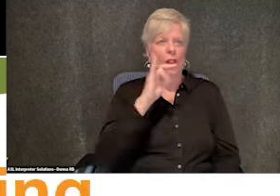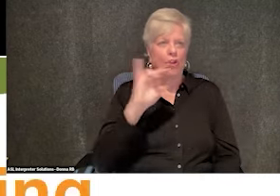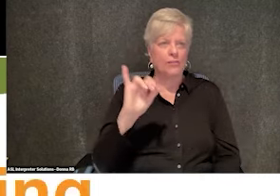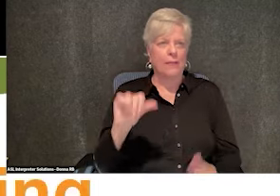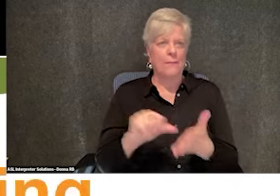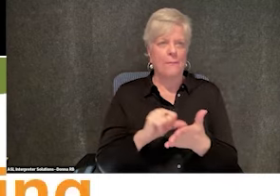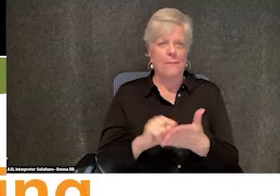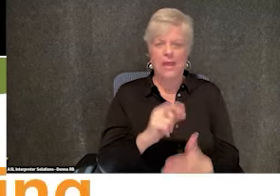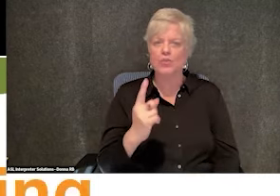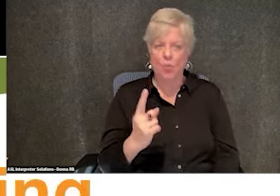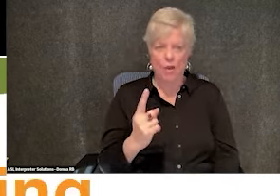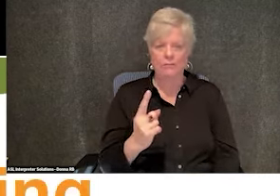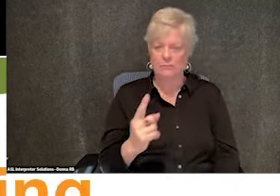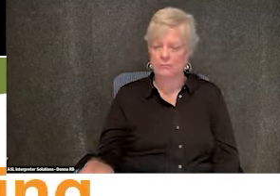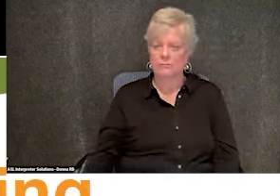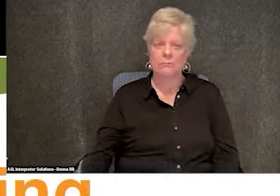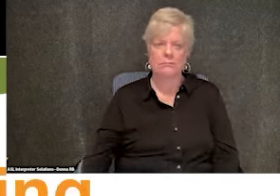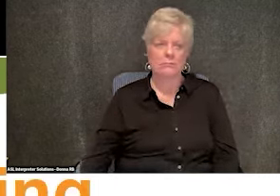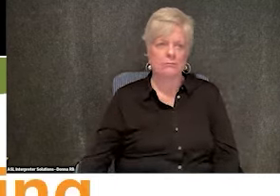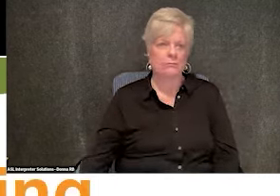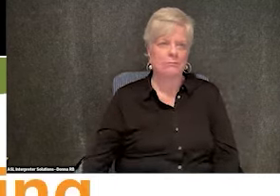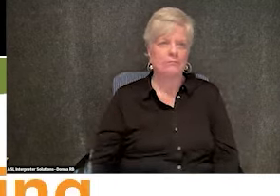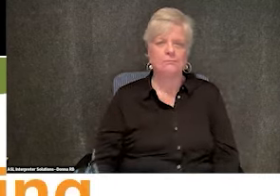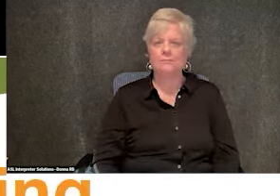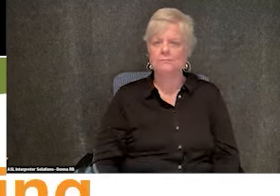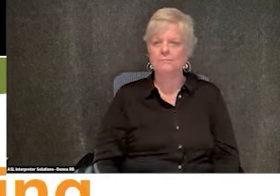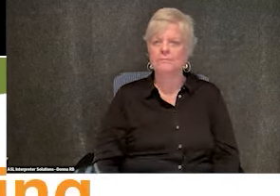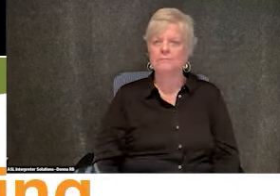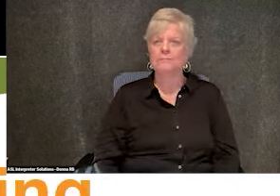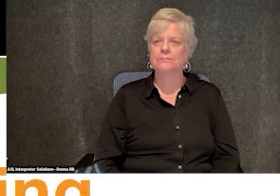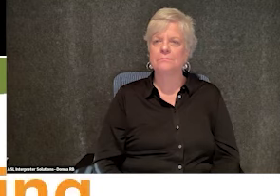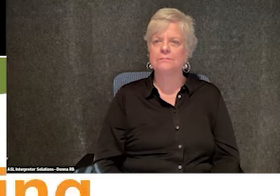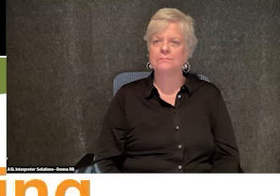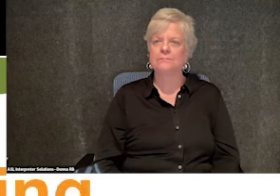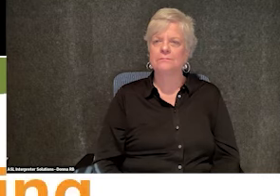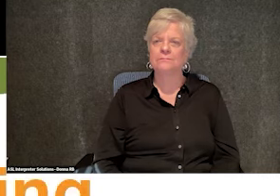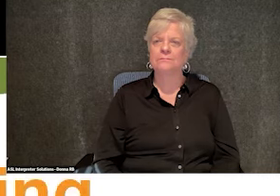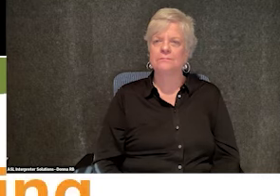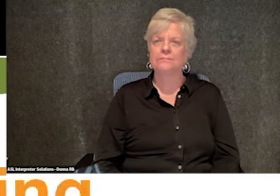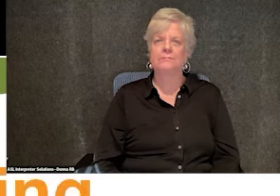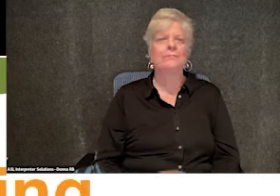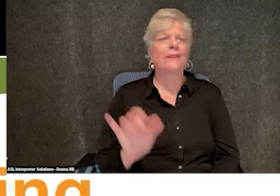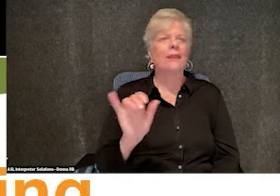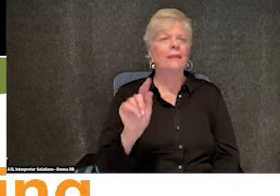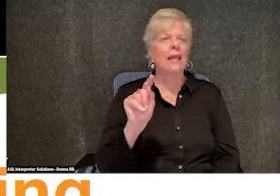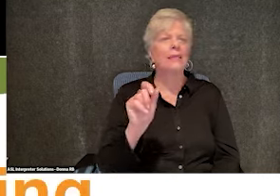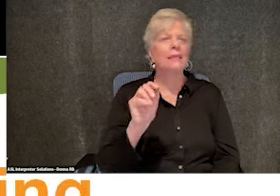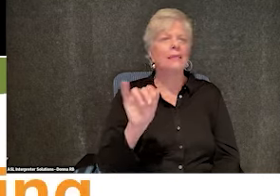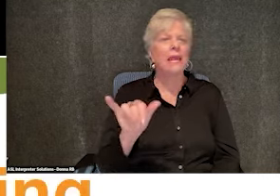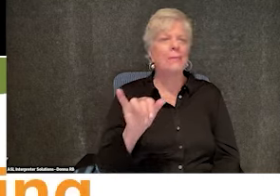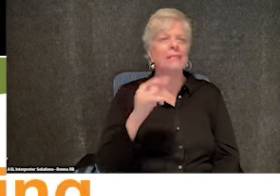Se puede ver ahí en el sitio web del DHS. También tenemos un kit